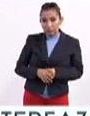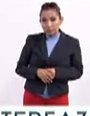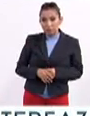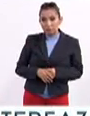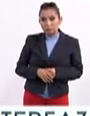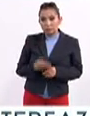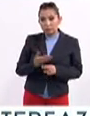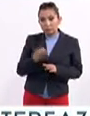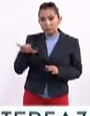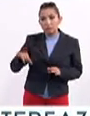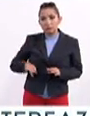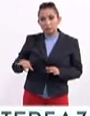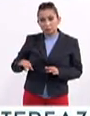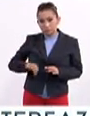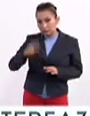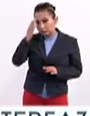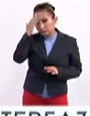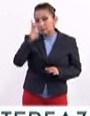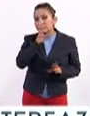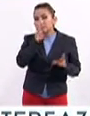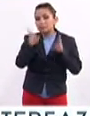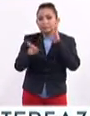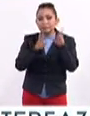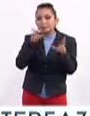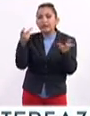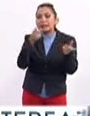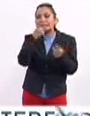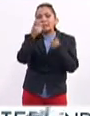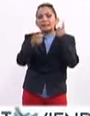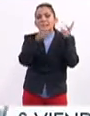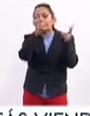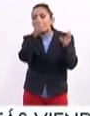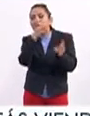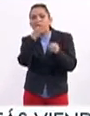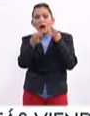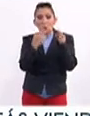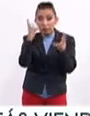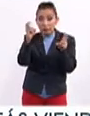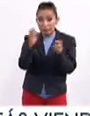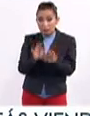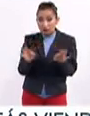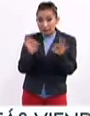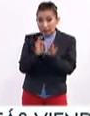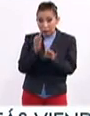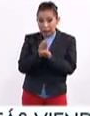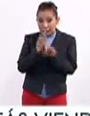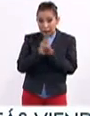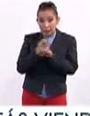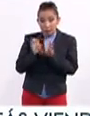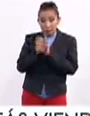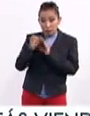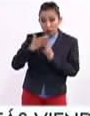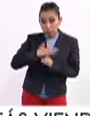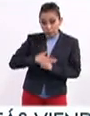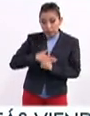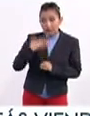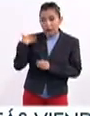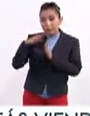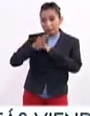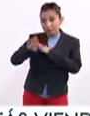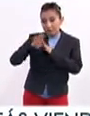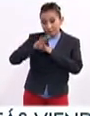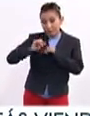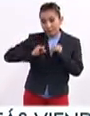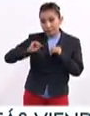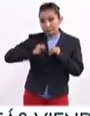ser muy interesante conocer los resultados, qué se dijo, temas coyunturales como los que estamos viendo en cuanto a justicia y migración de este